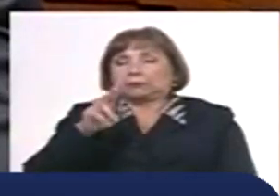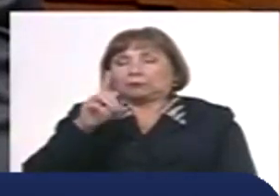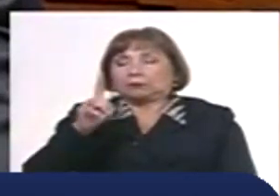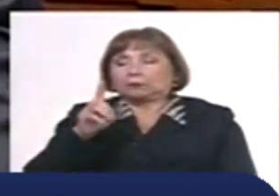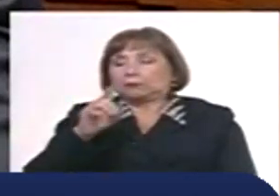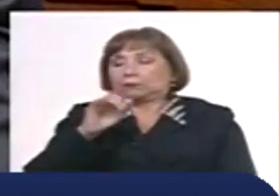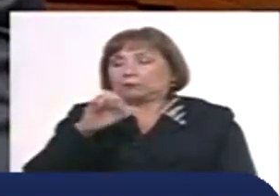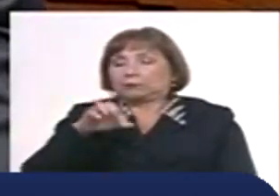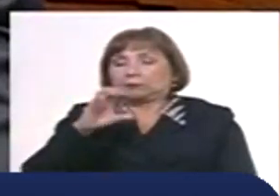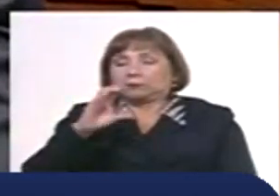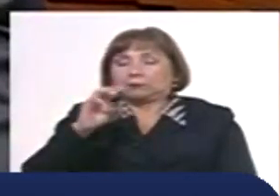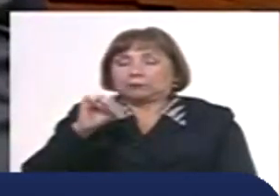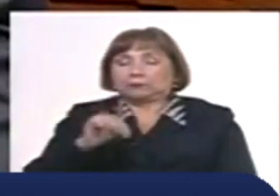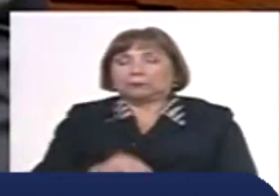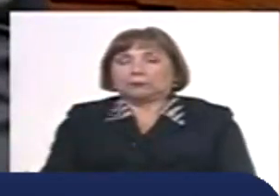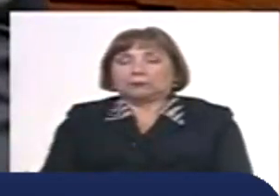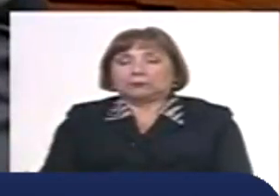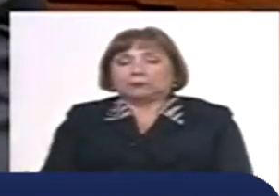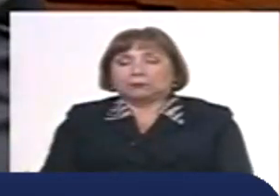164-2021 PCM,